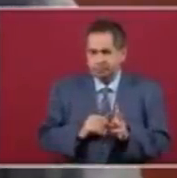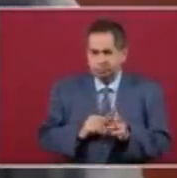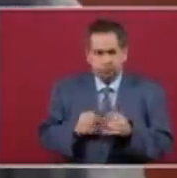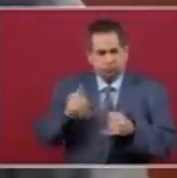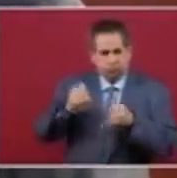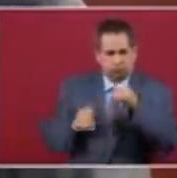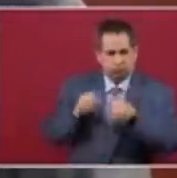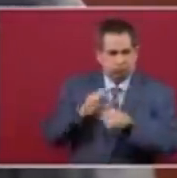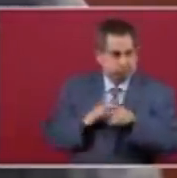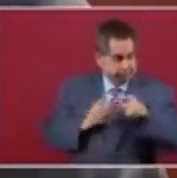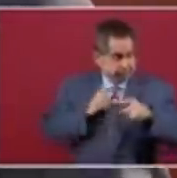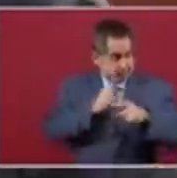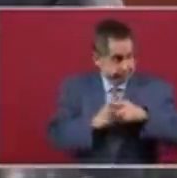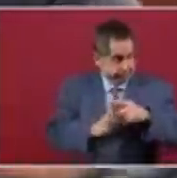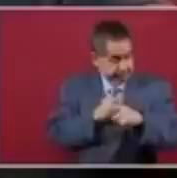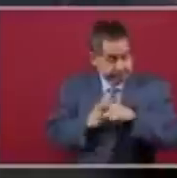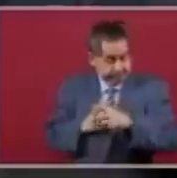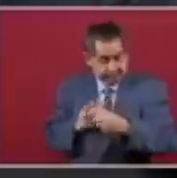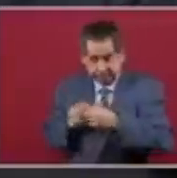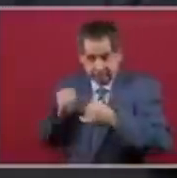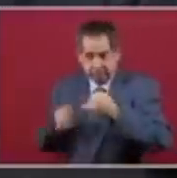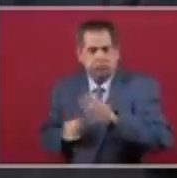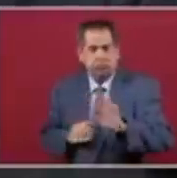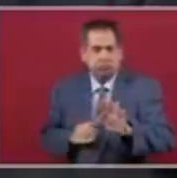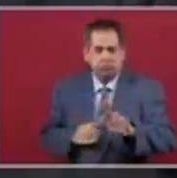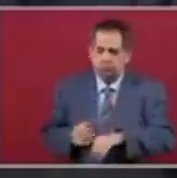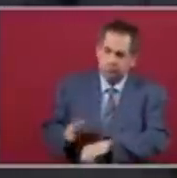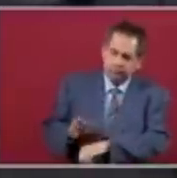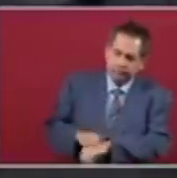juicio sumario, es a ver